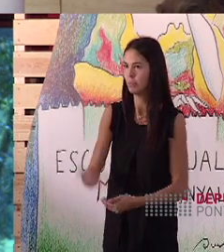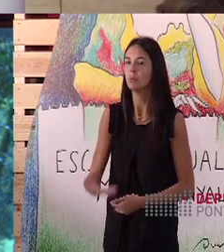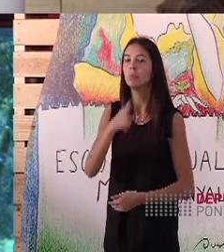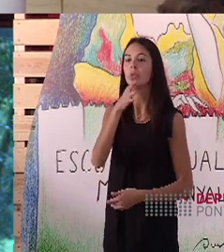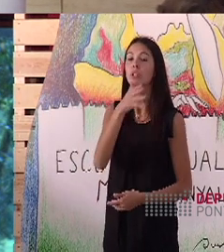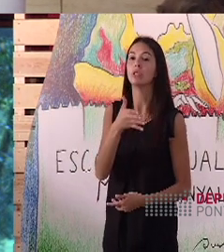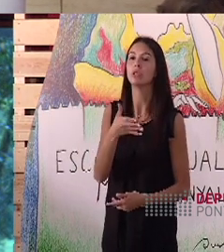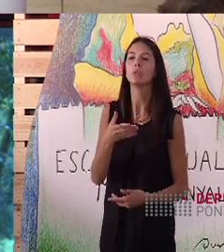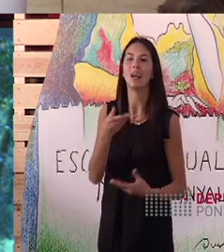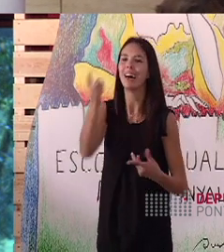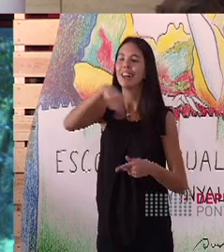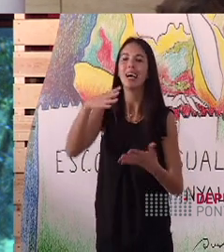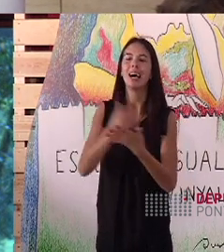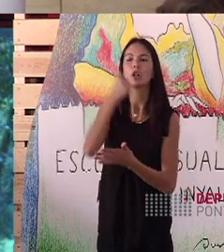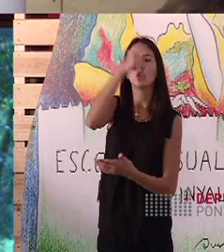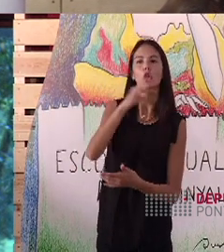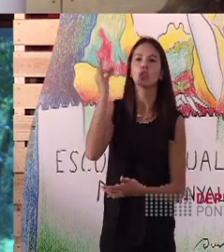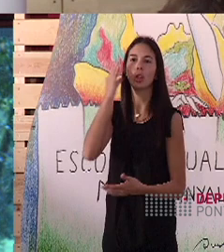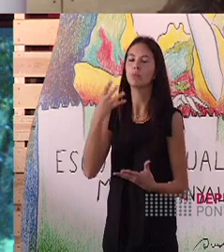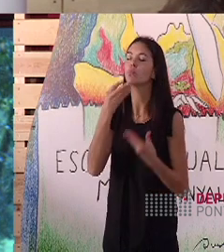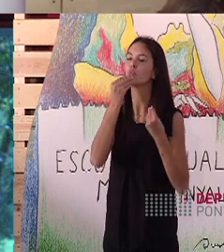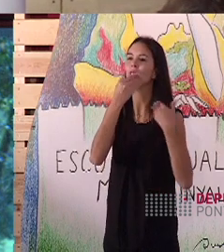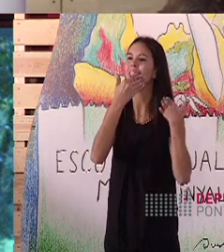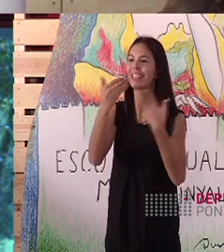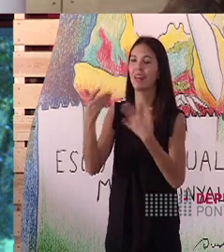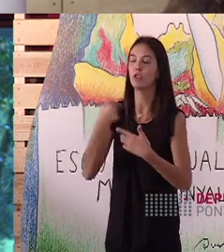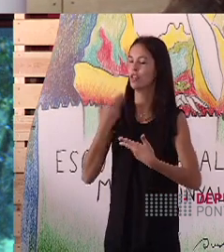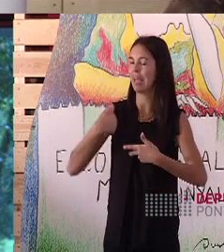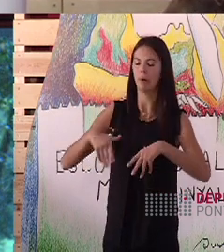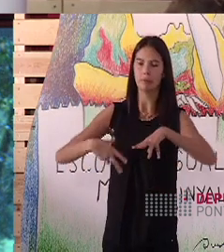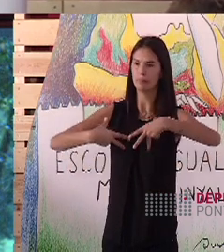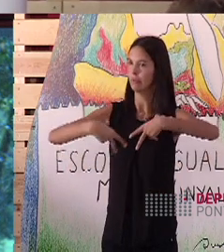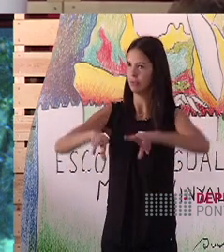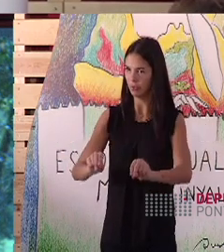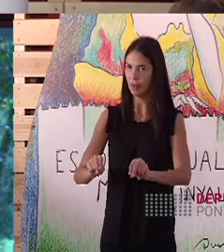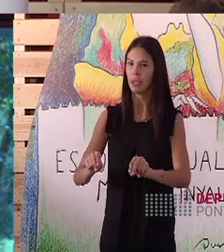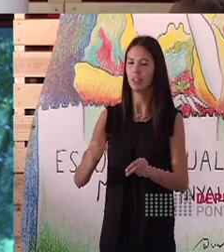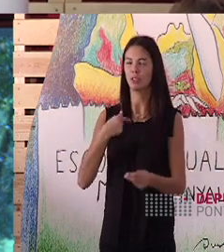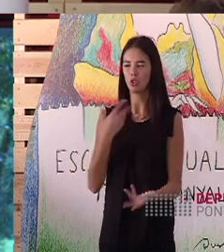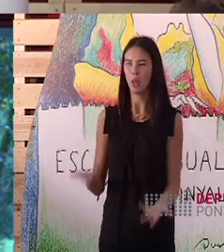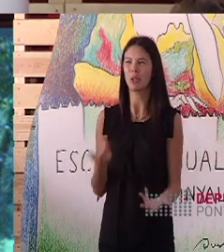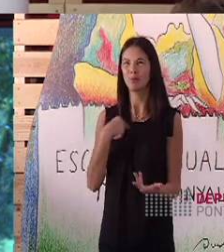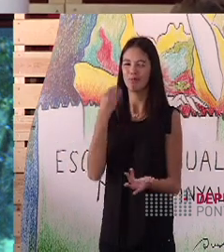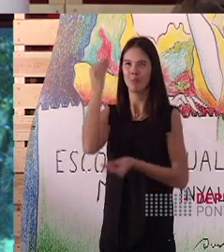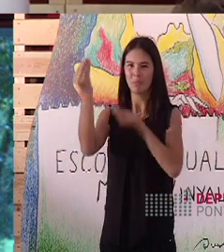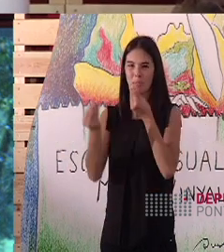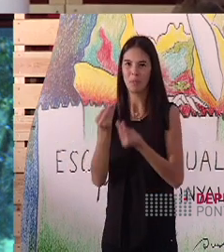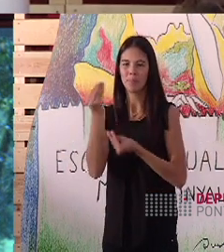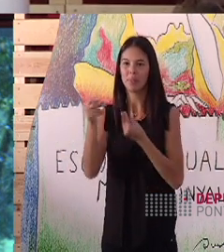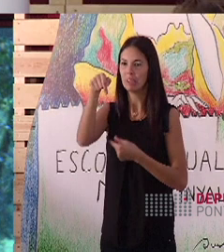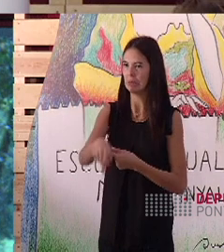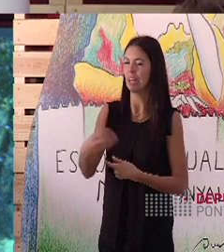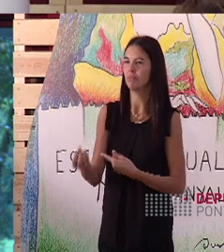todos moitas gracias. Eu remato plantexando que